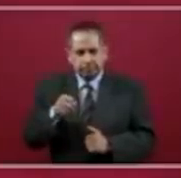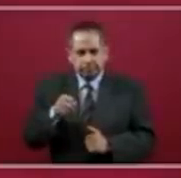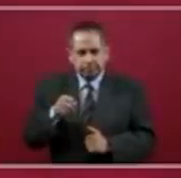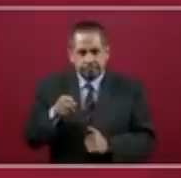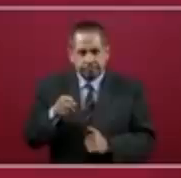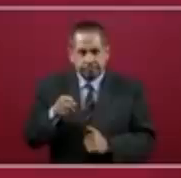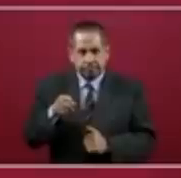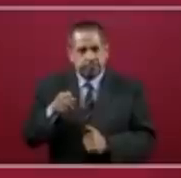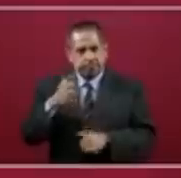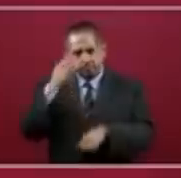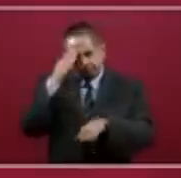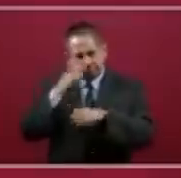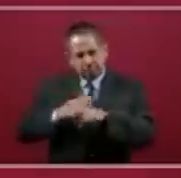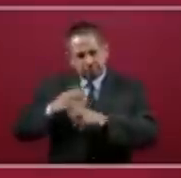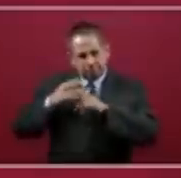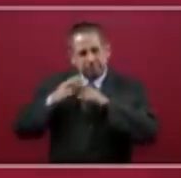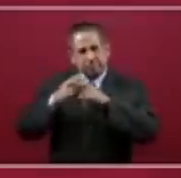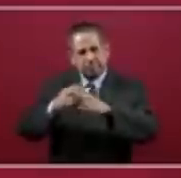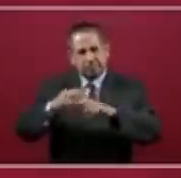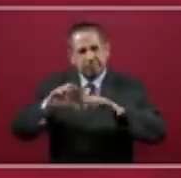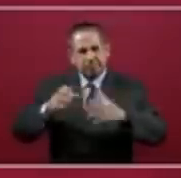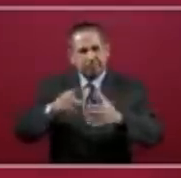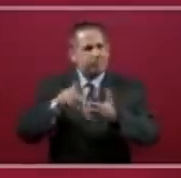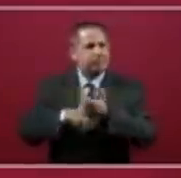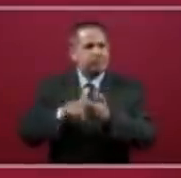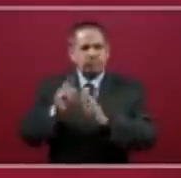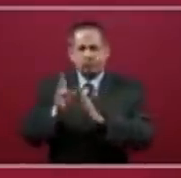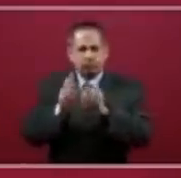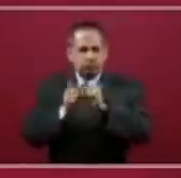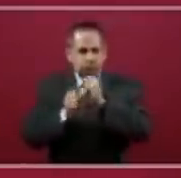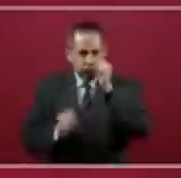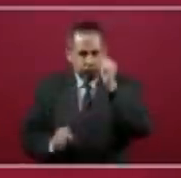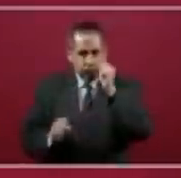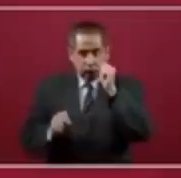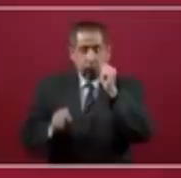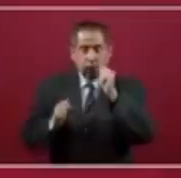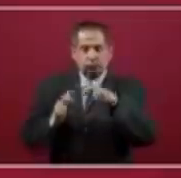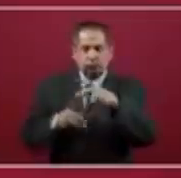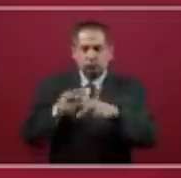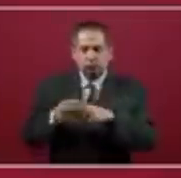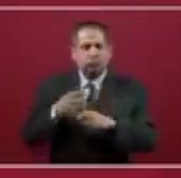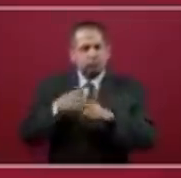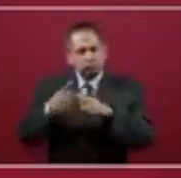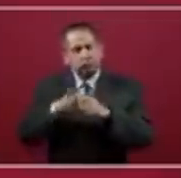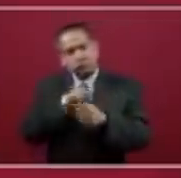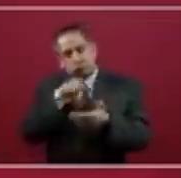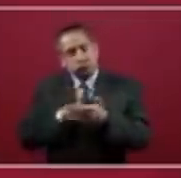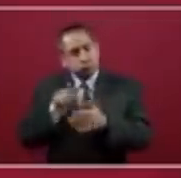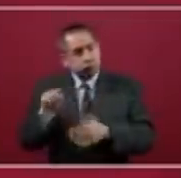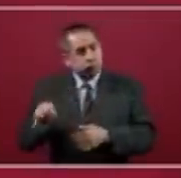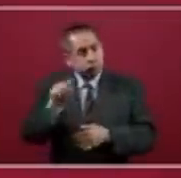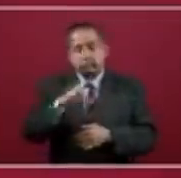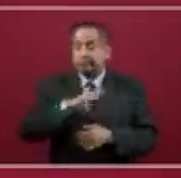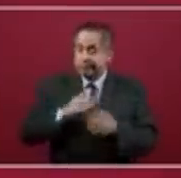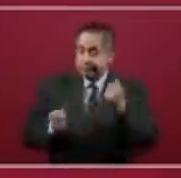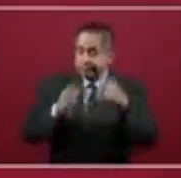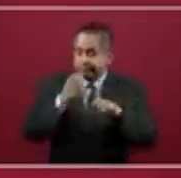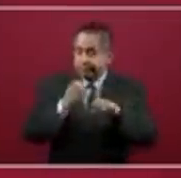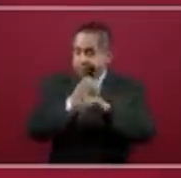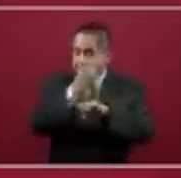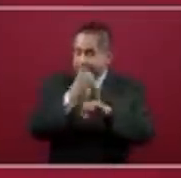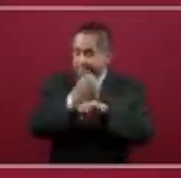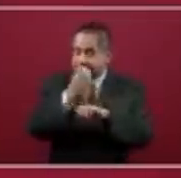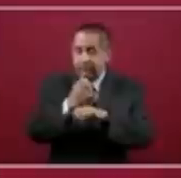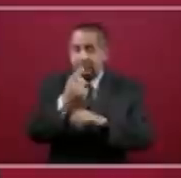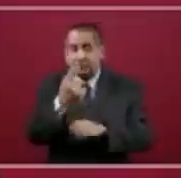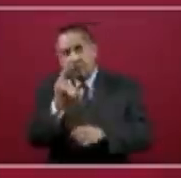se conmemoró un aniversario de la Constitución, ya hemos estado en todos lados y hay estados que hemos visitado más